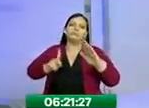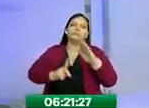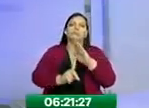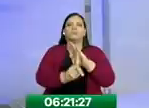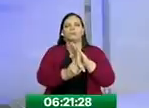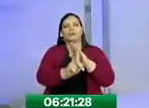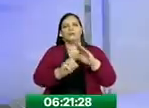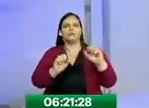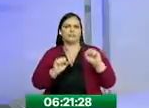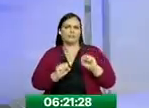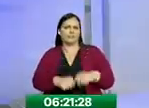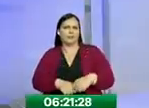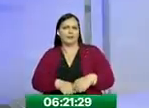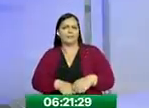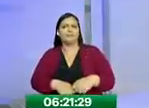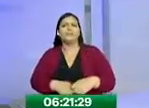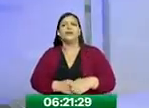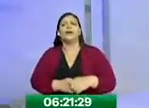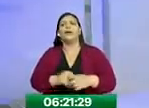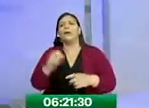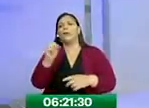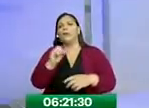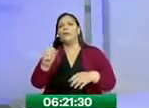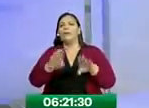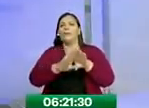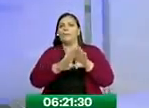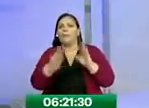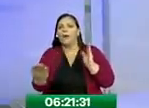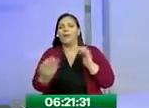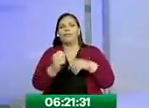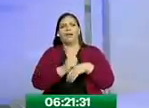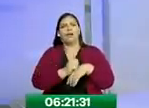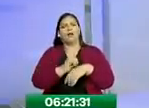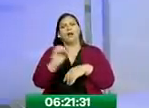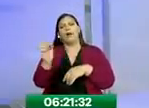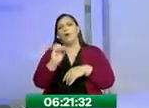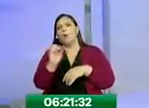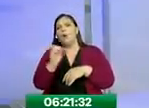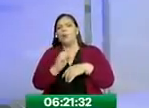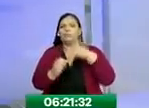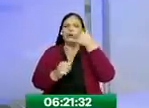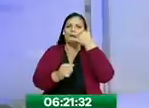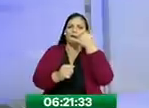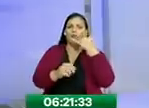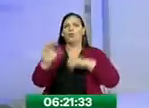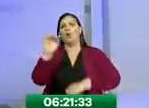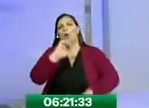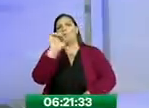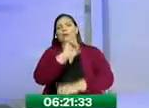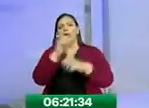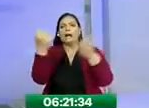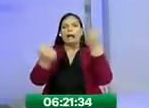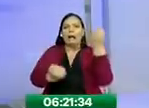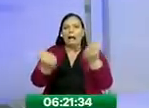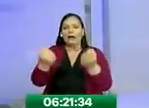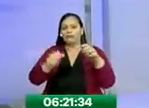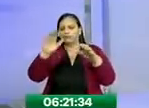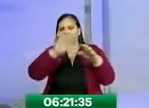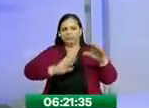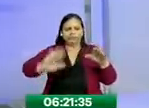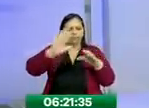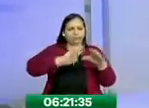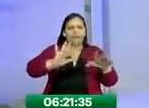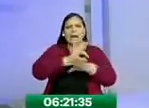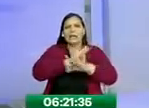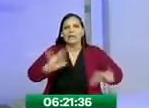esa cadena de virus es indudablemente que es buena, es beneficiosa. Así que tengamos las recomendaciones del caso para